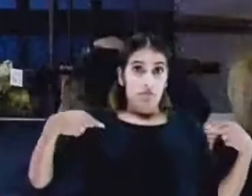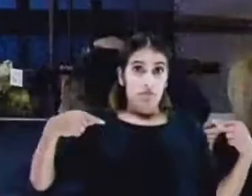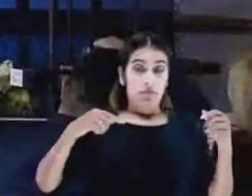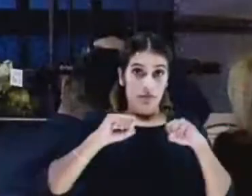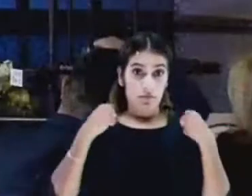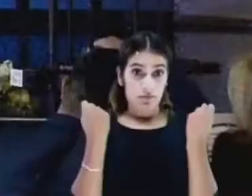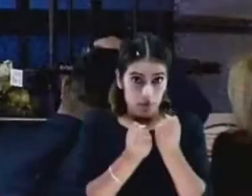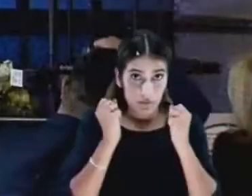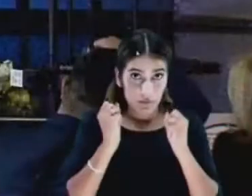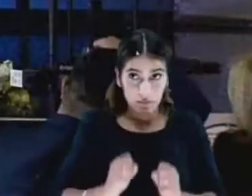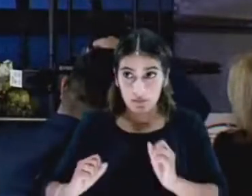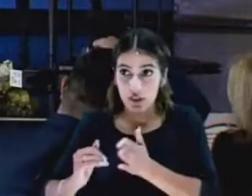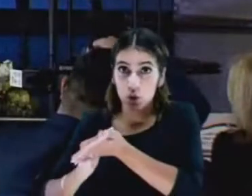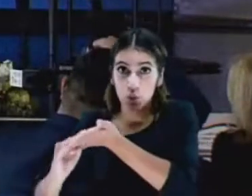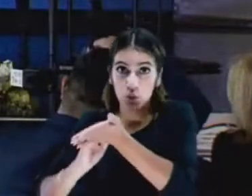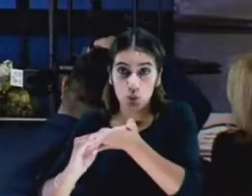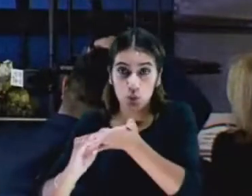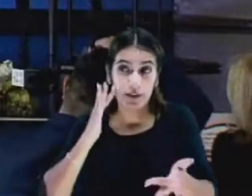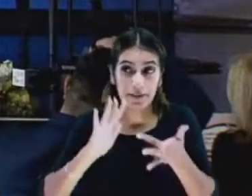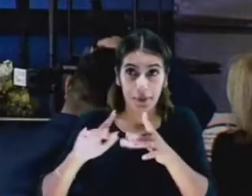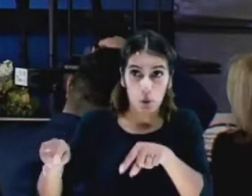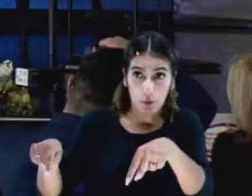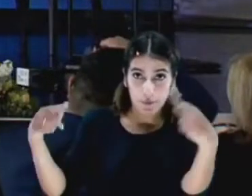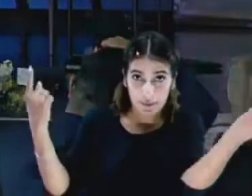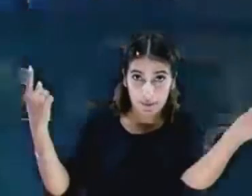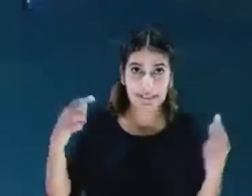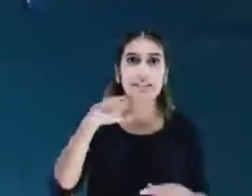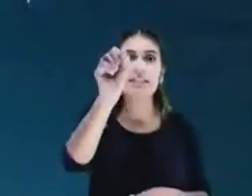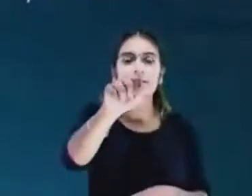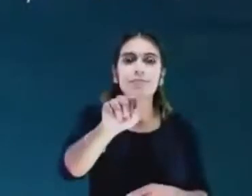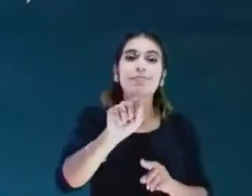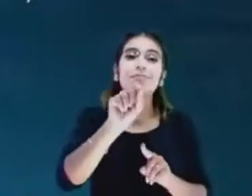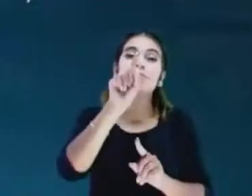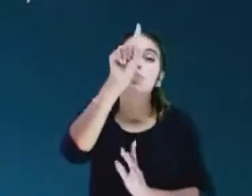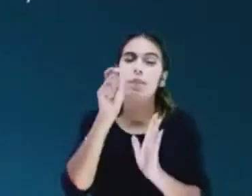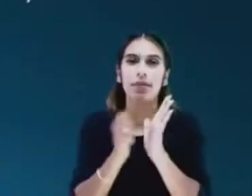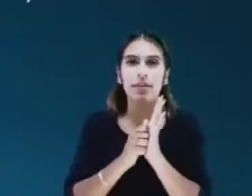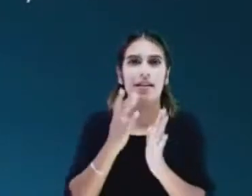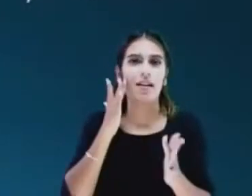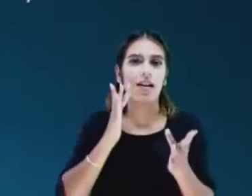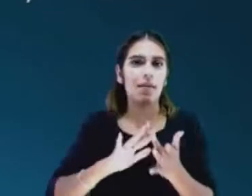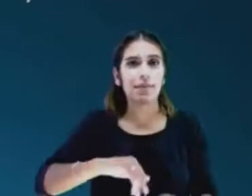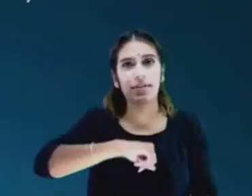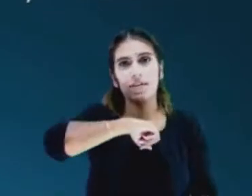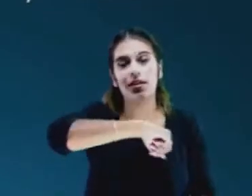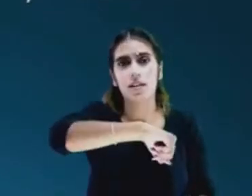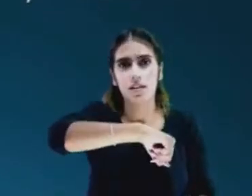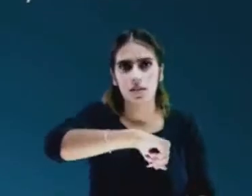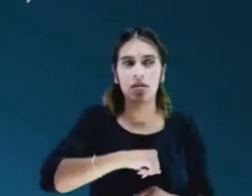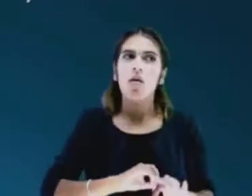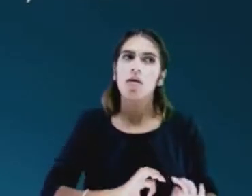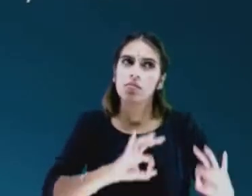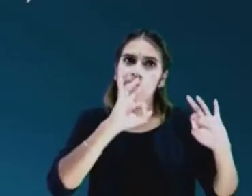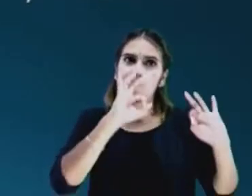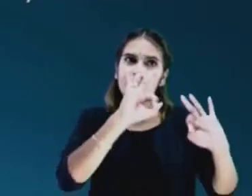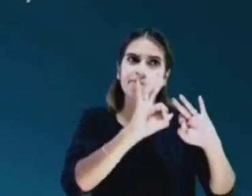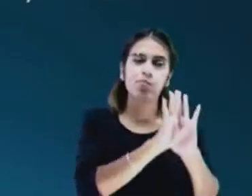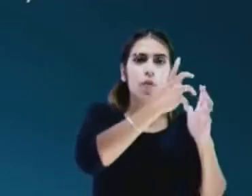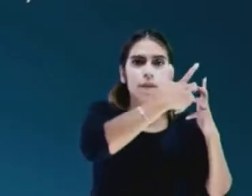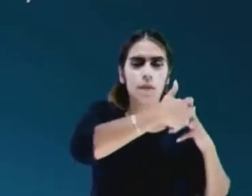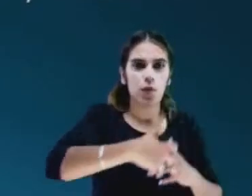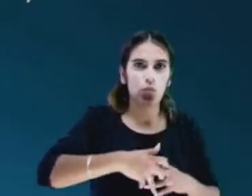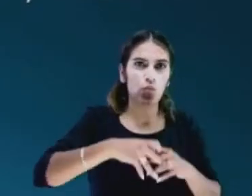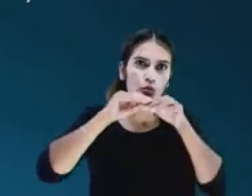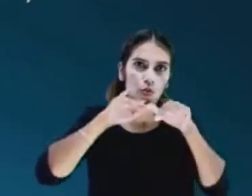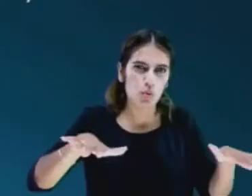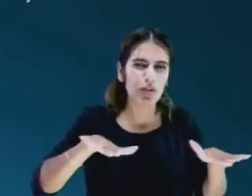conflictos y siempre y cuando sean soluciones en derecho eficiencia recursos públicos funcional y xàtiva yo no me quisiera detener mucho en